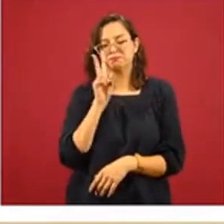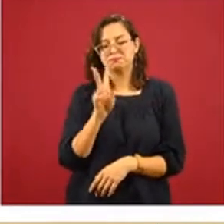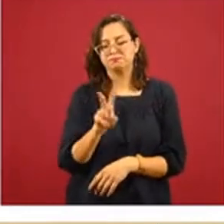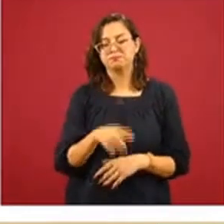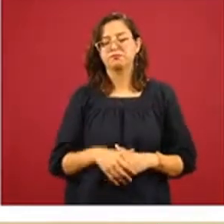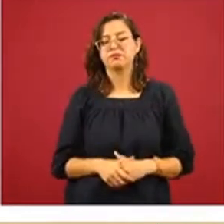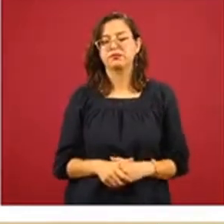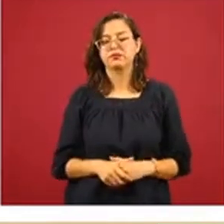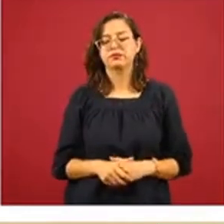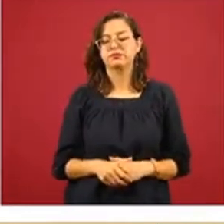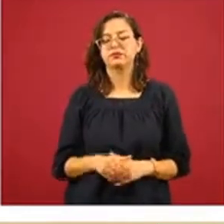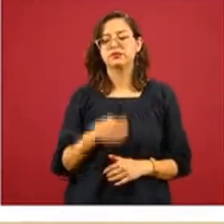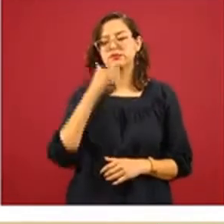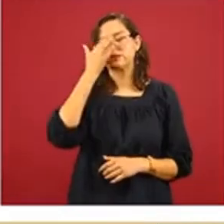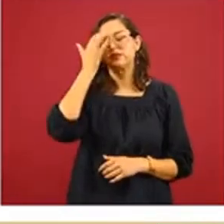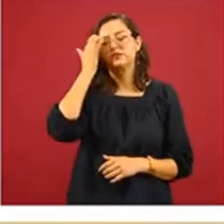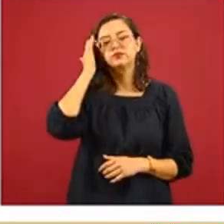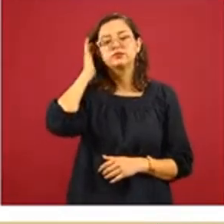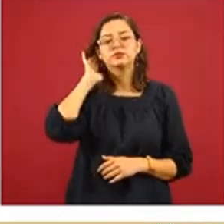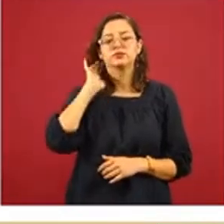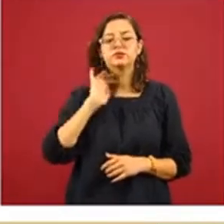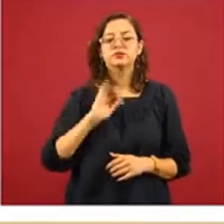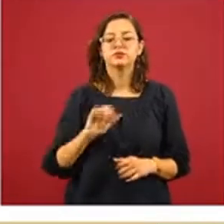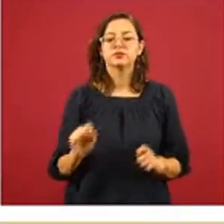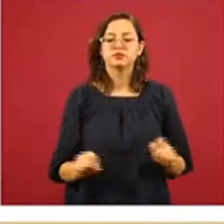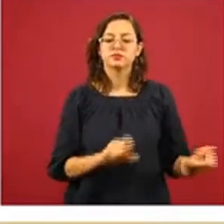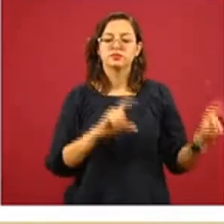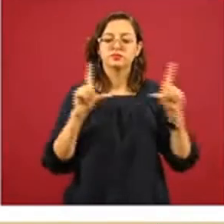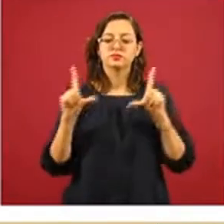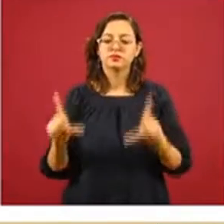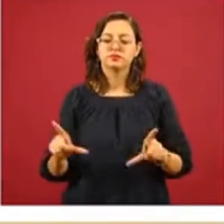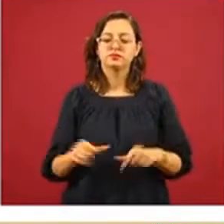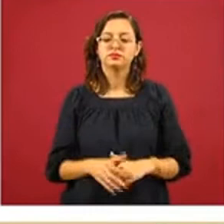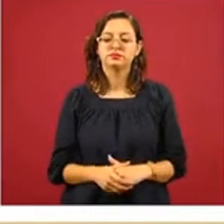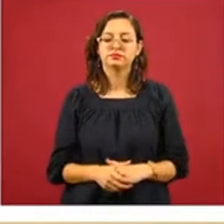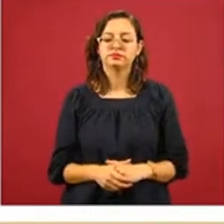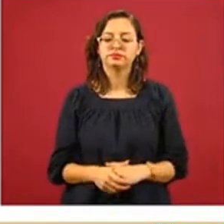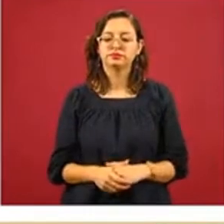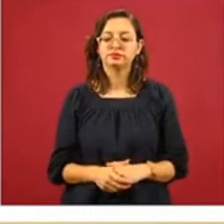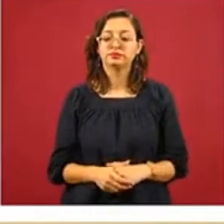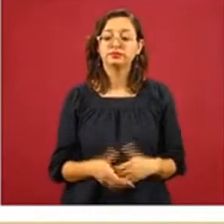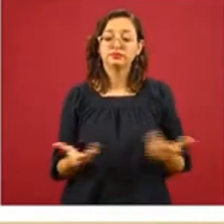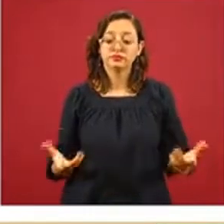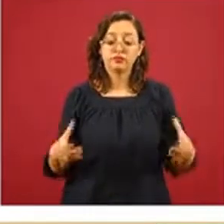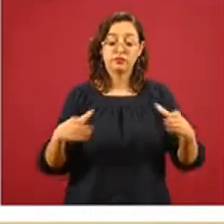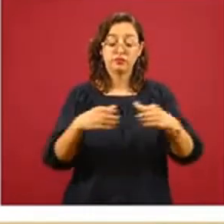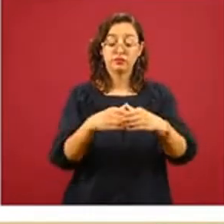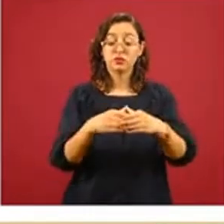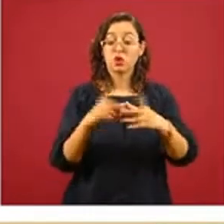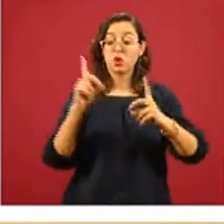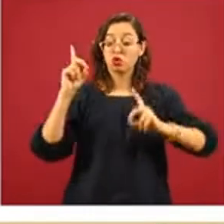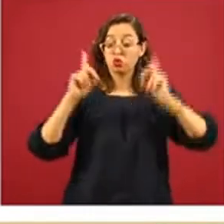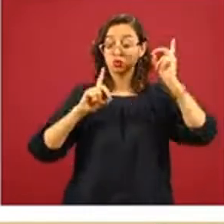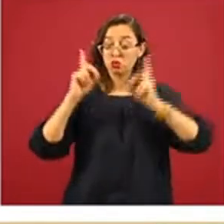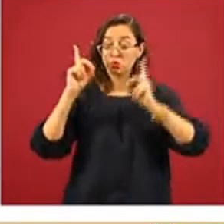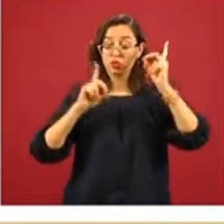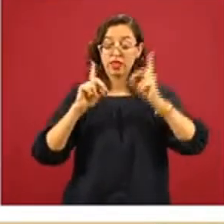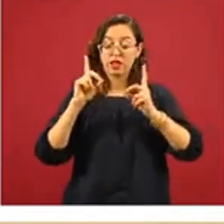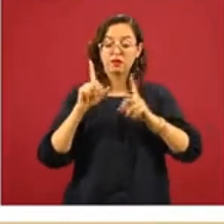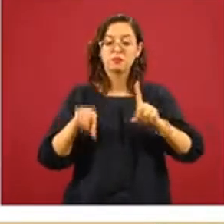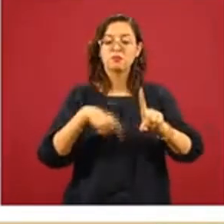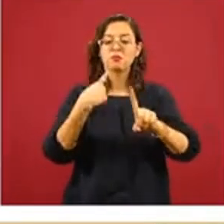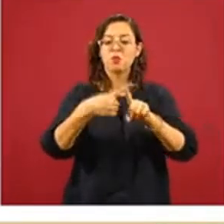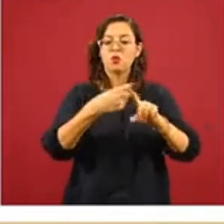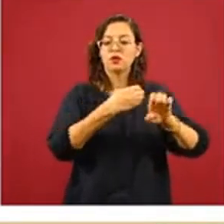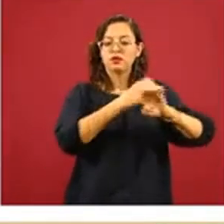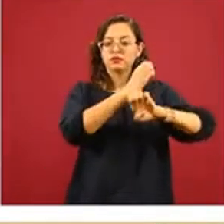mismos. Veamos la siguiente diapositiva. Nos quedamos solo con los casos aún sospechosos y los distribuimos por